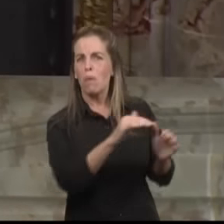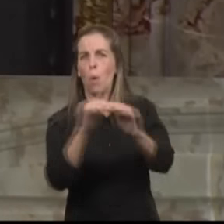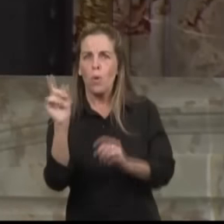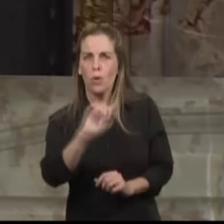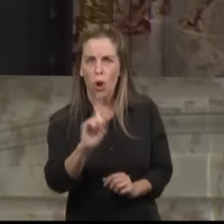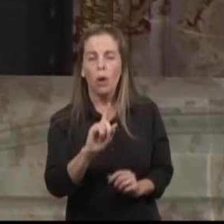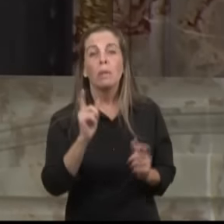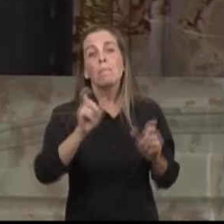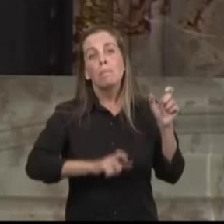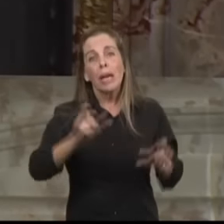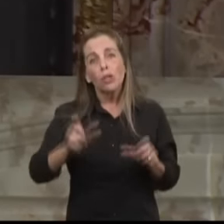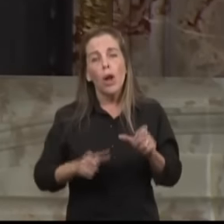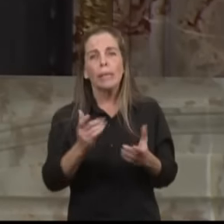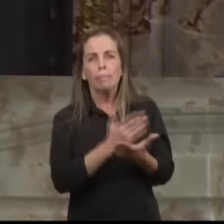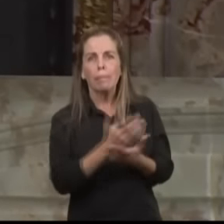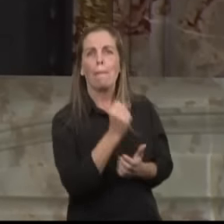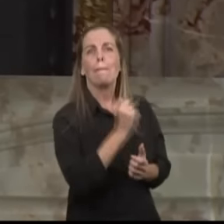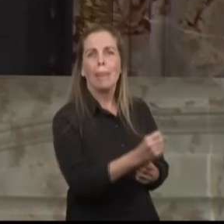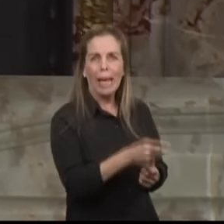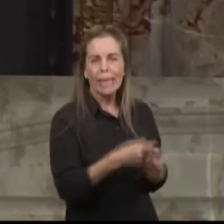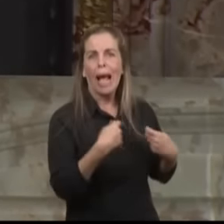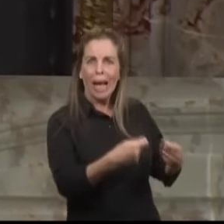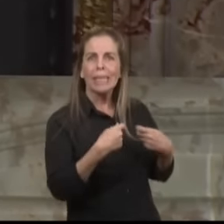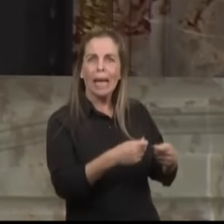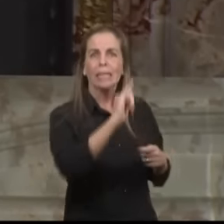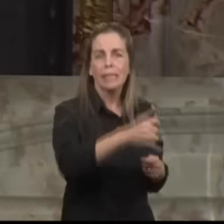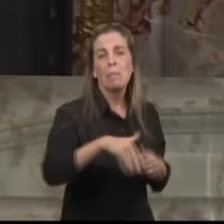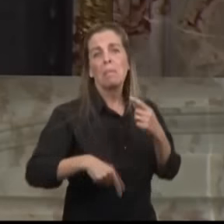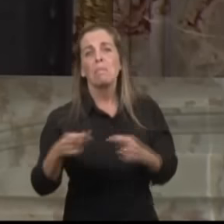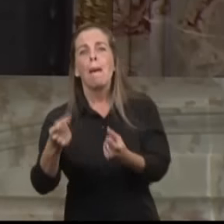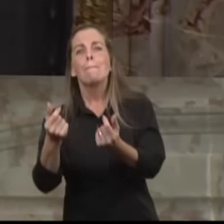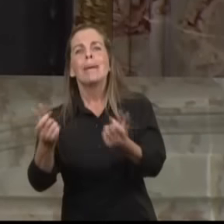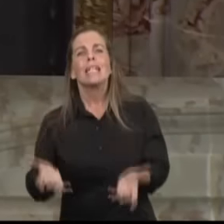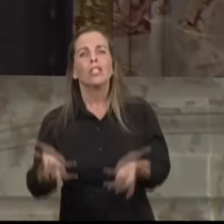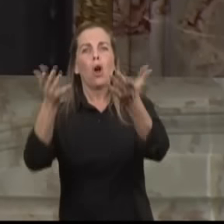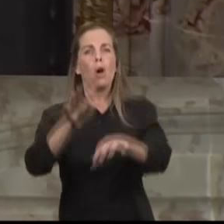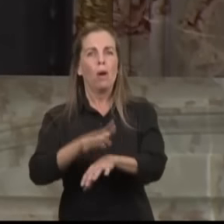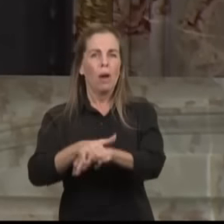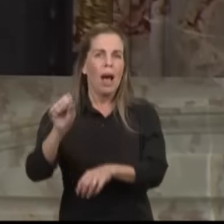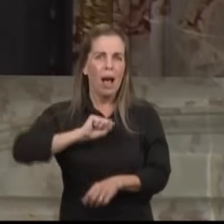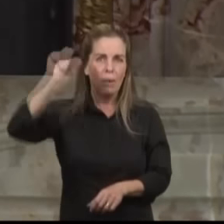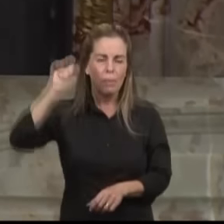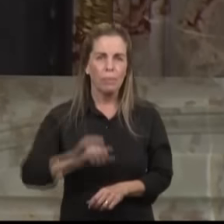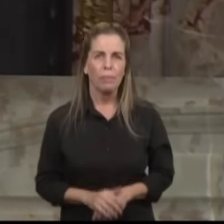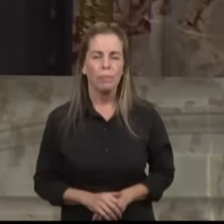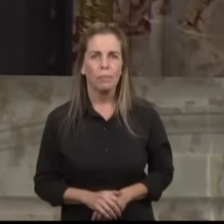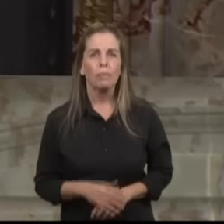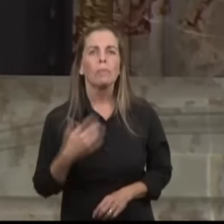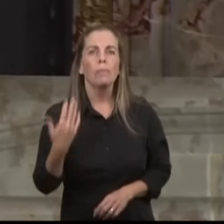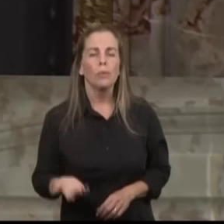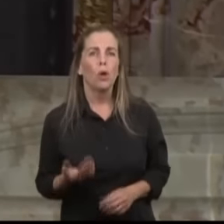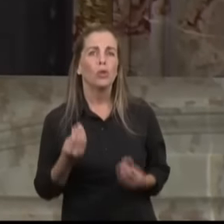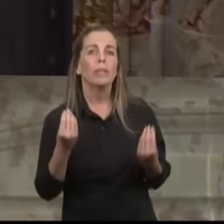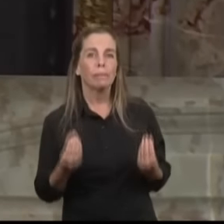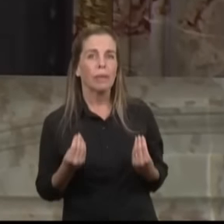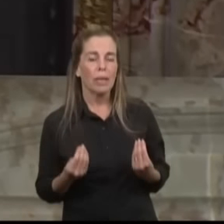emiten el dinero pueden gastarlo antes de que los precios se vean afectados por el fenómeno inflacionario. Es decir, quien reparte,